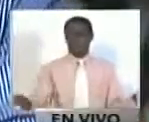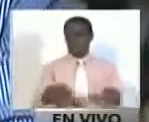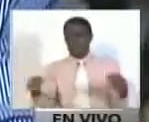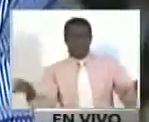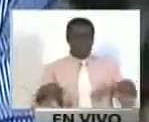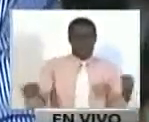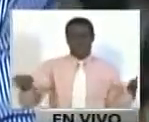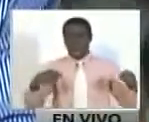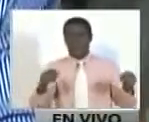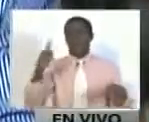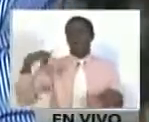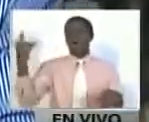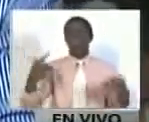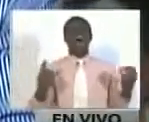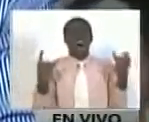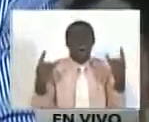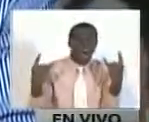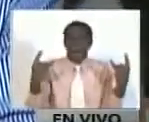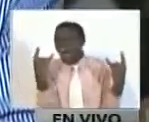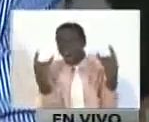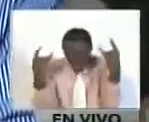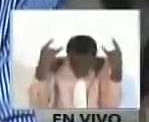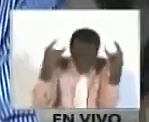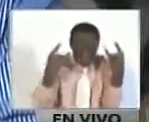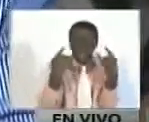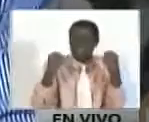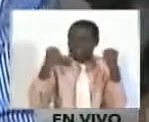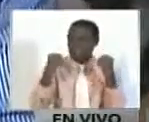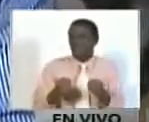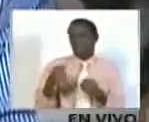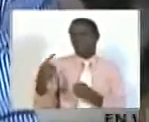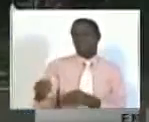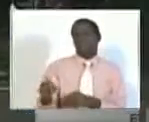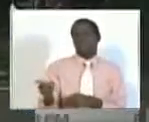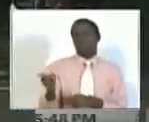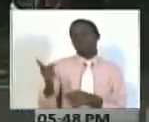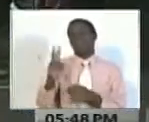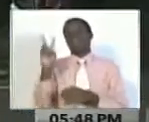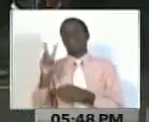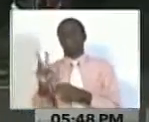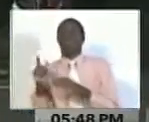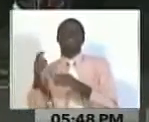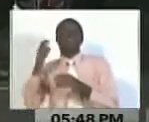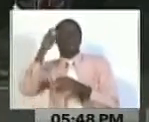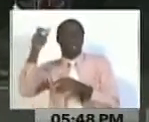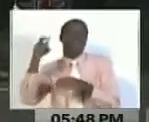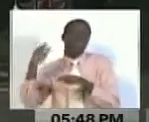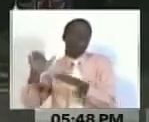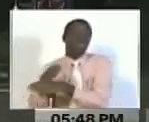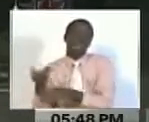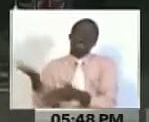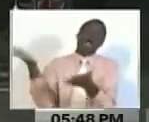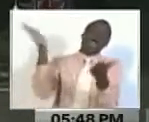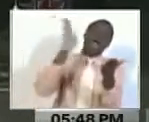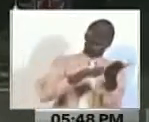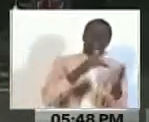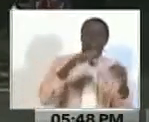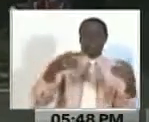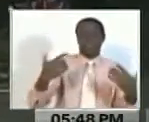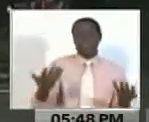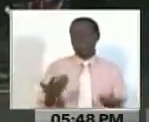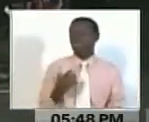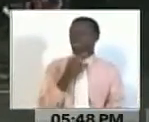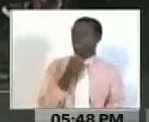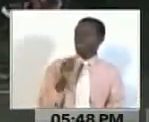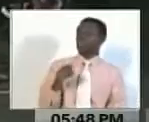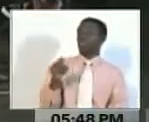hasta rock ácido, metálico, qué sé yo, hay música. Cualquiera pudo haber pensado que debimos haber entrado con un joropo en este programa, sí, ¿no? Y